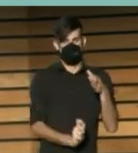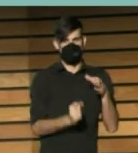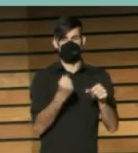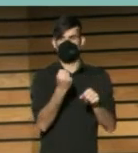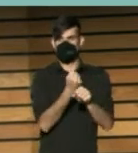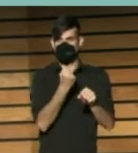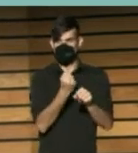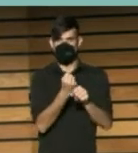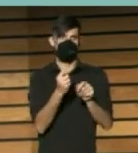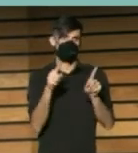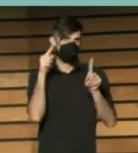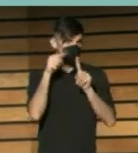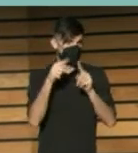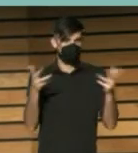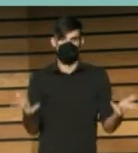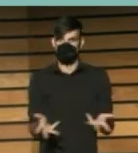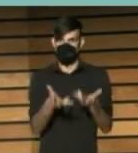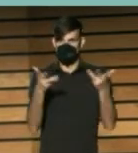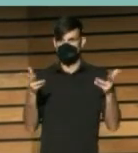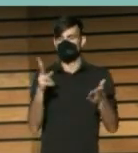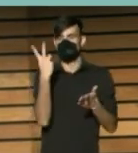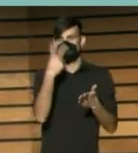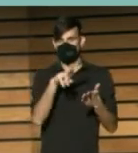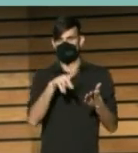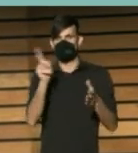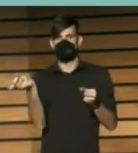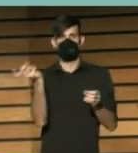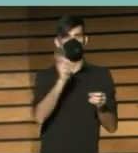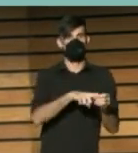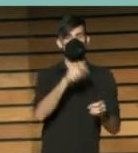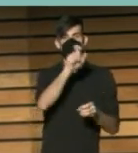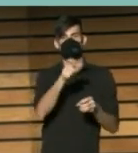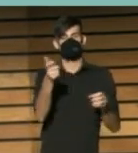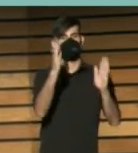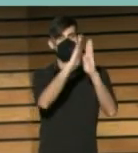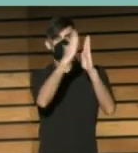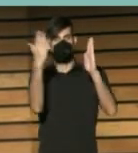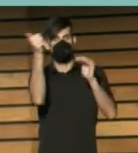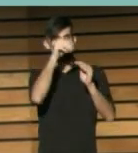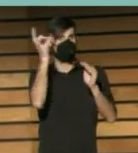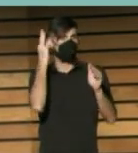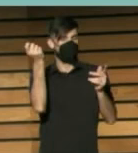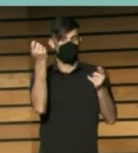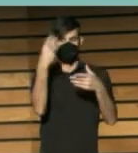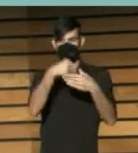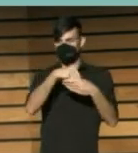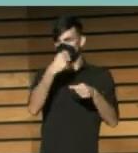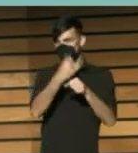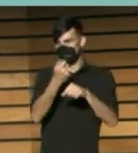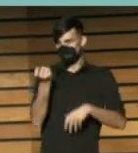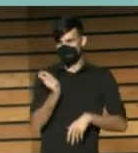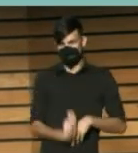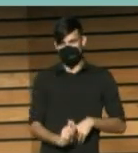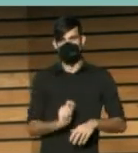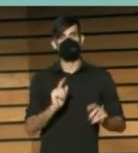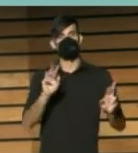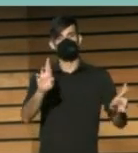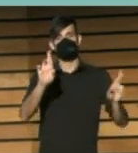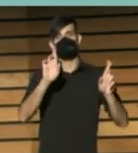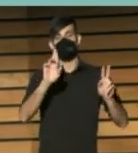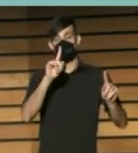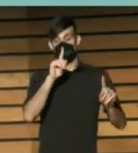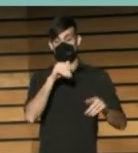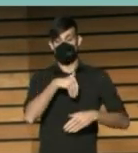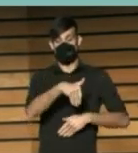de la lectura, donde hay también bibliotecarios y bibliotecarias. Y antes, esperamos que antes de que acabe el